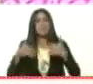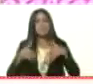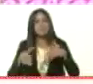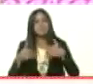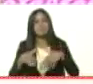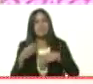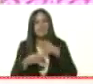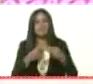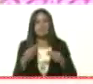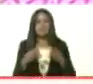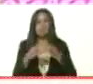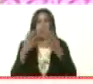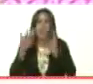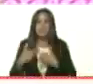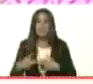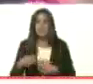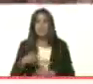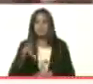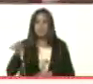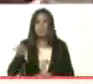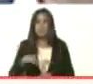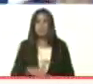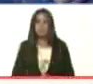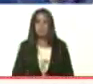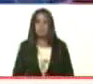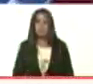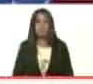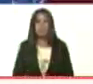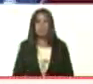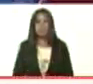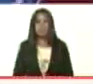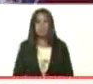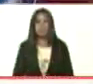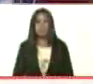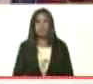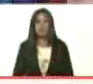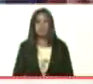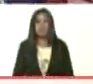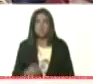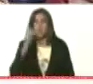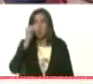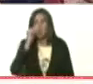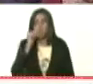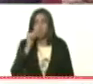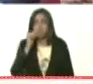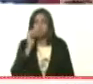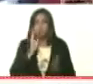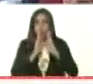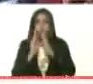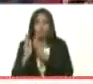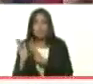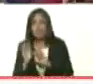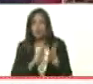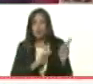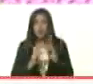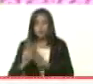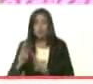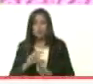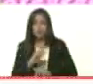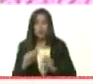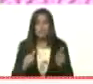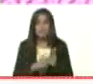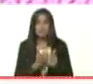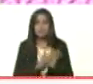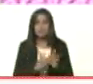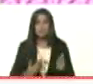Bolivariana en todas las empresas del país. Mayor General Bernal Martínez, coordine con la vicepresidenta para lanzar